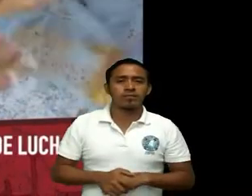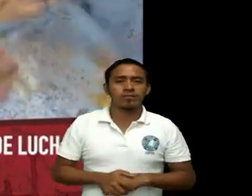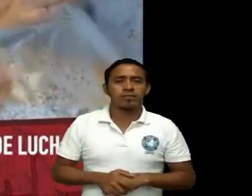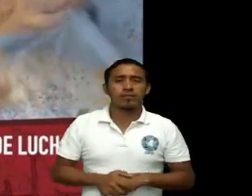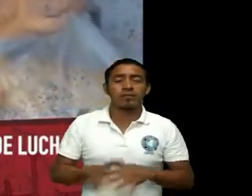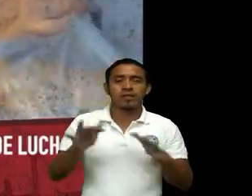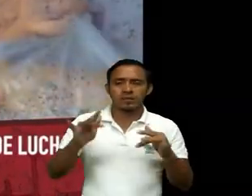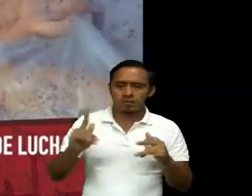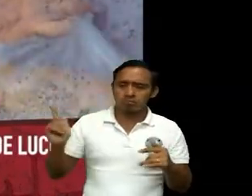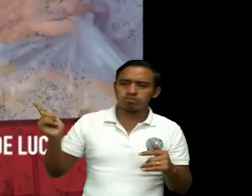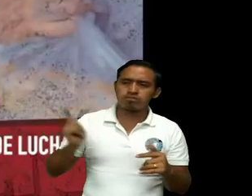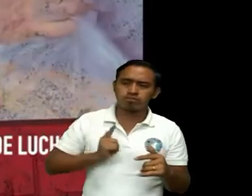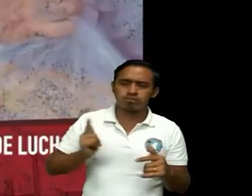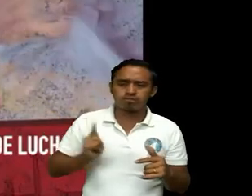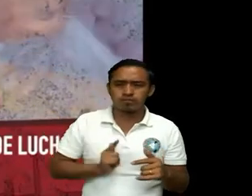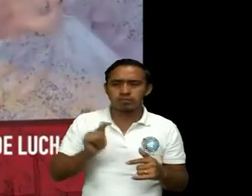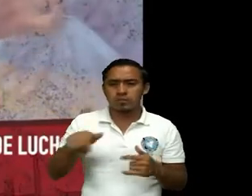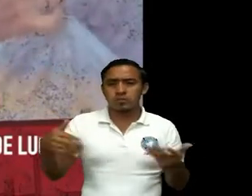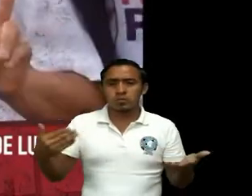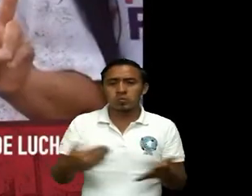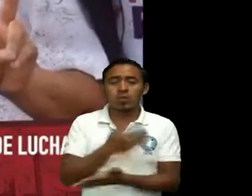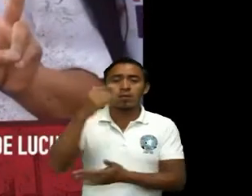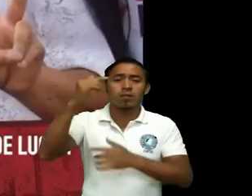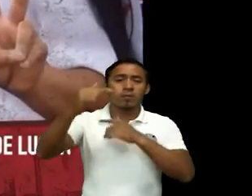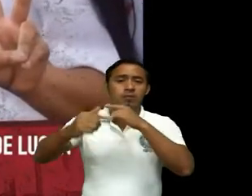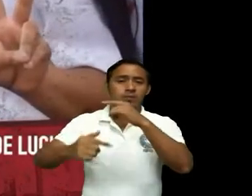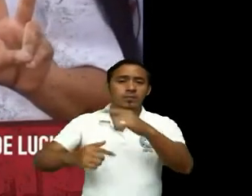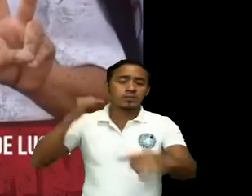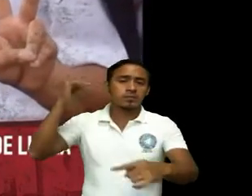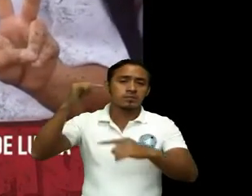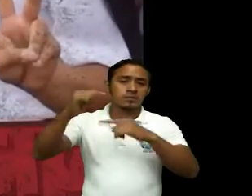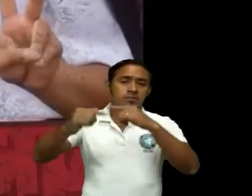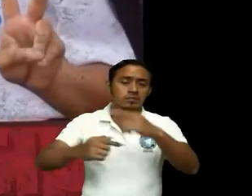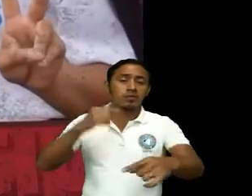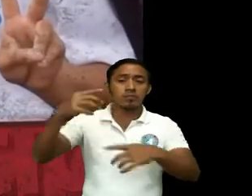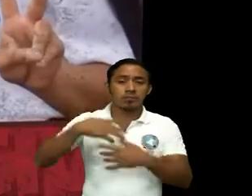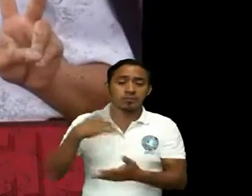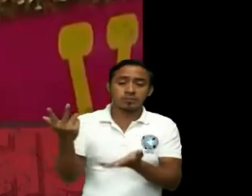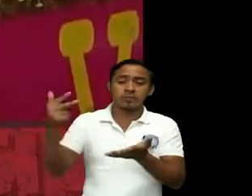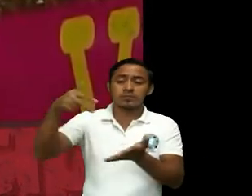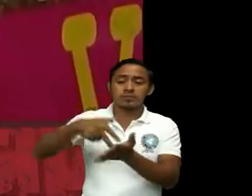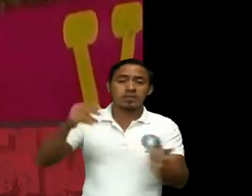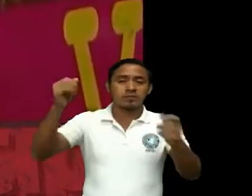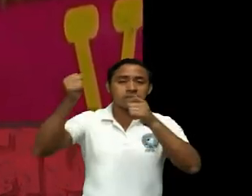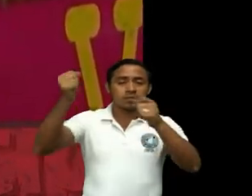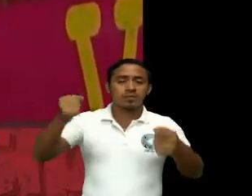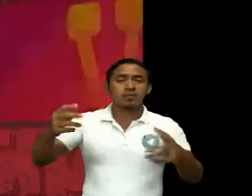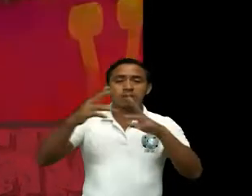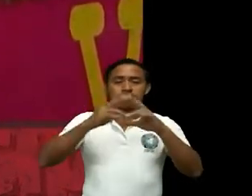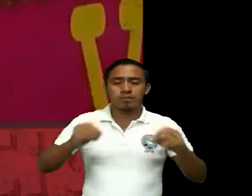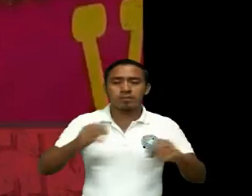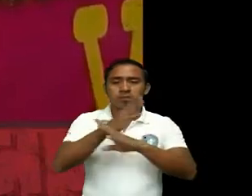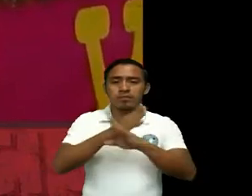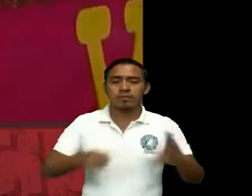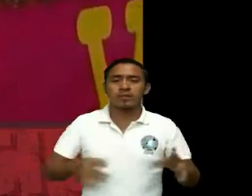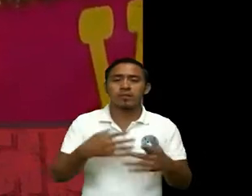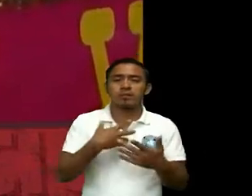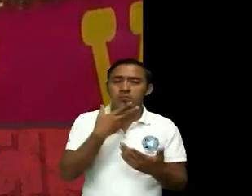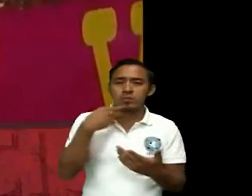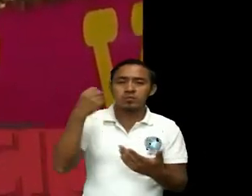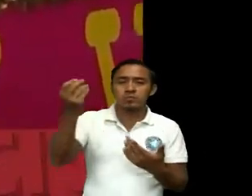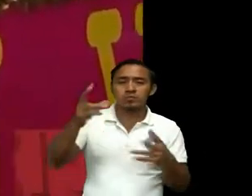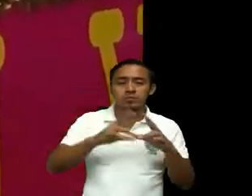Ya tenemos una nueva generación en pie de lucha por la paz, por el trabajo, que es la juventud